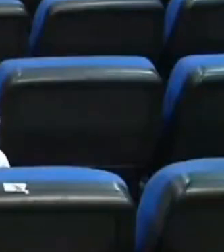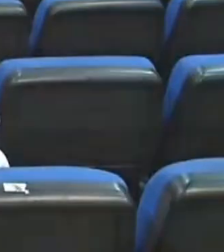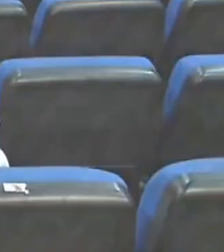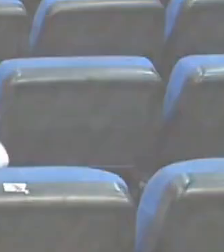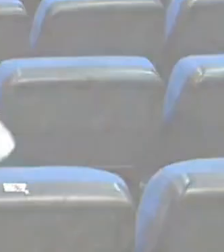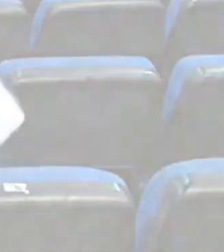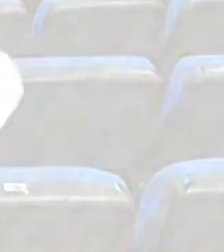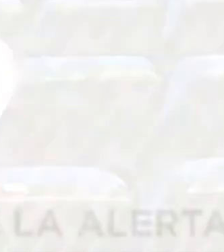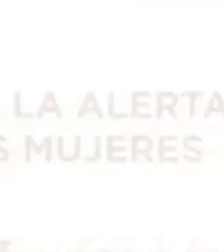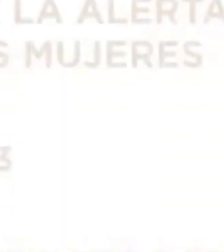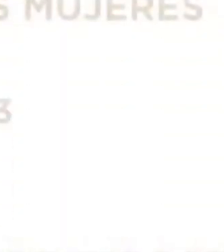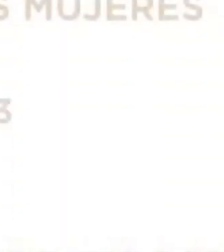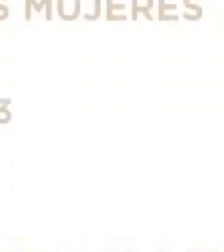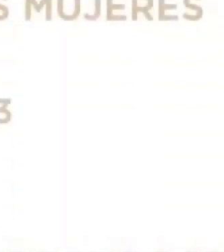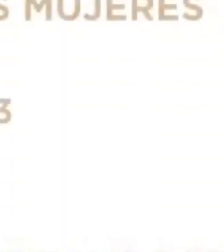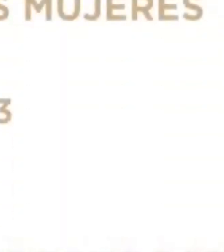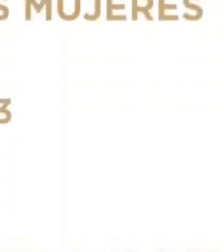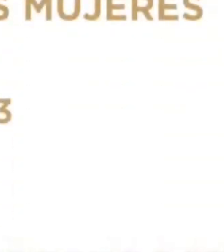Gracias.